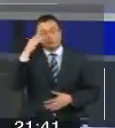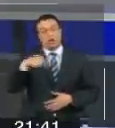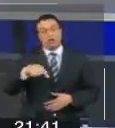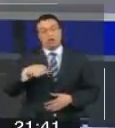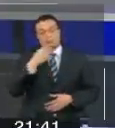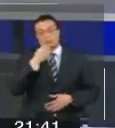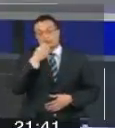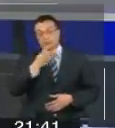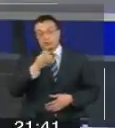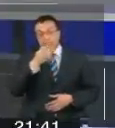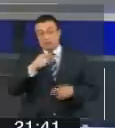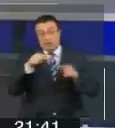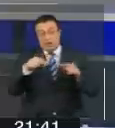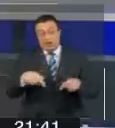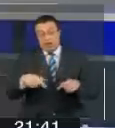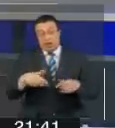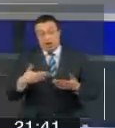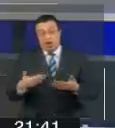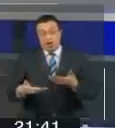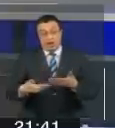las revelaciones que se han hecho